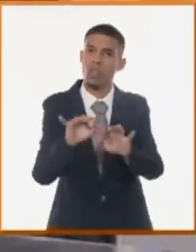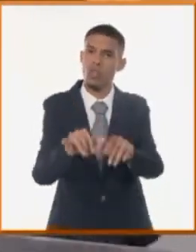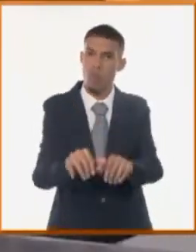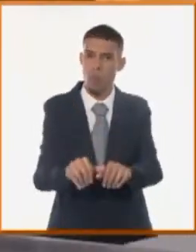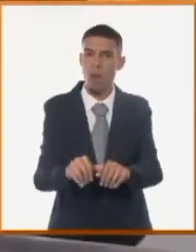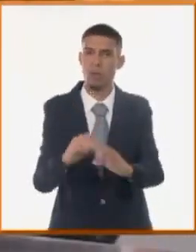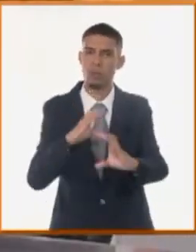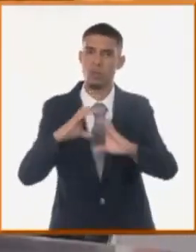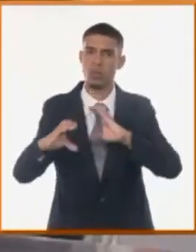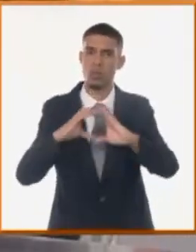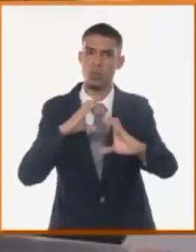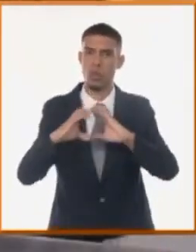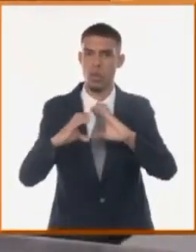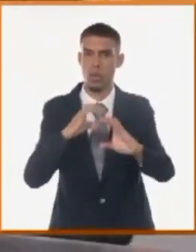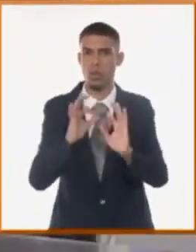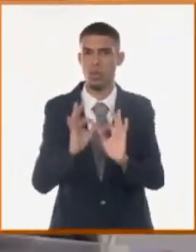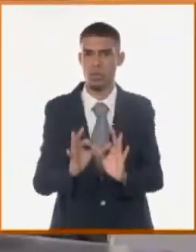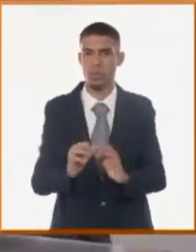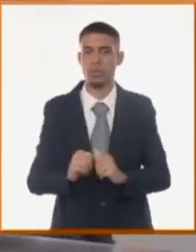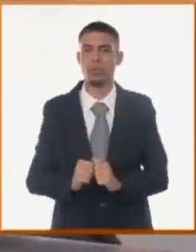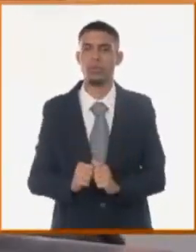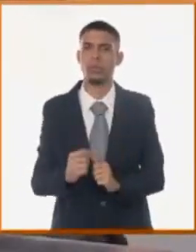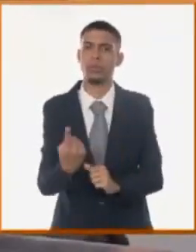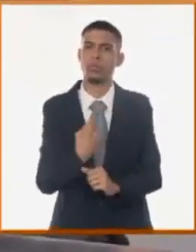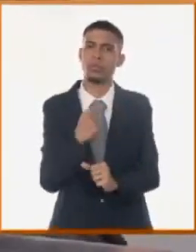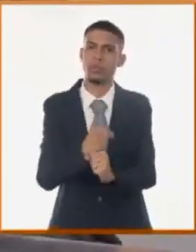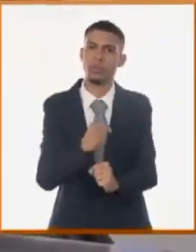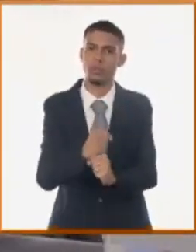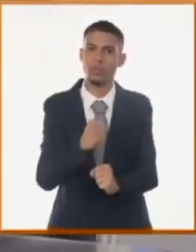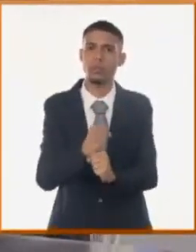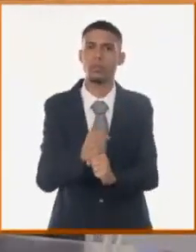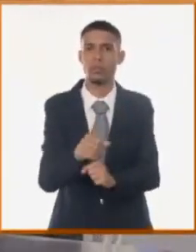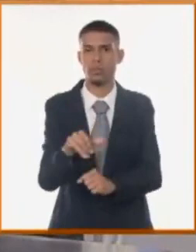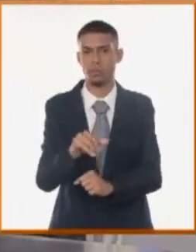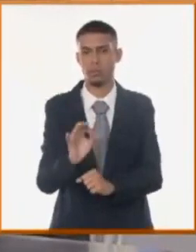comunicaciones y no estamos ajenos también, y también trabajamos para ello.